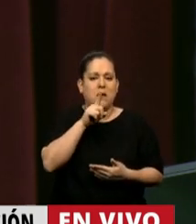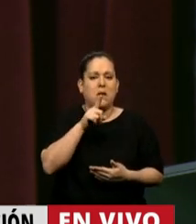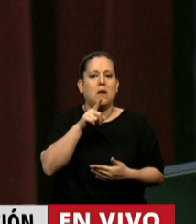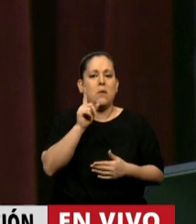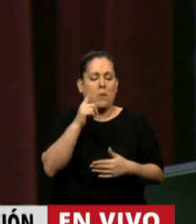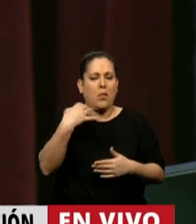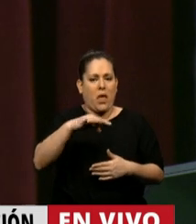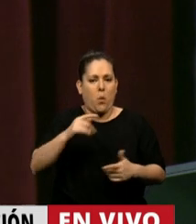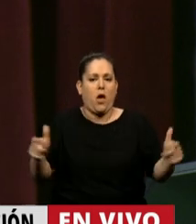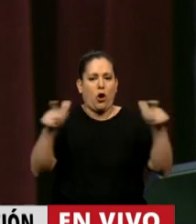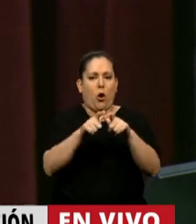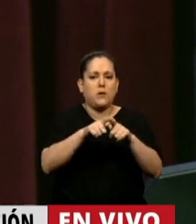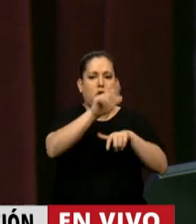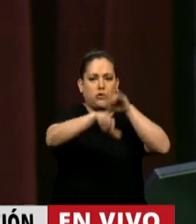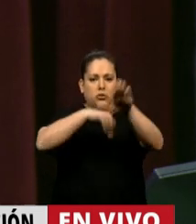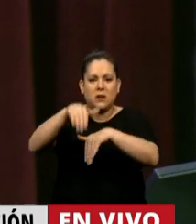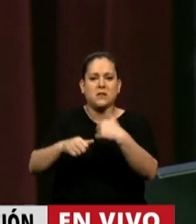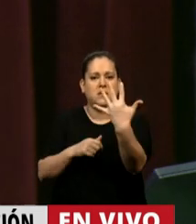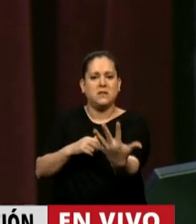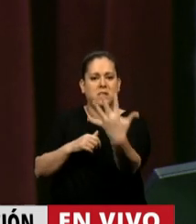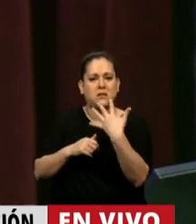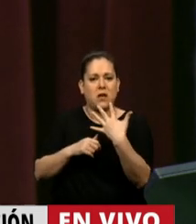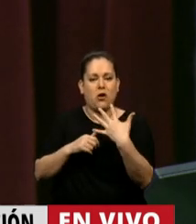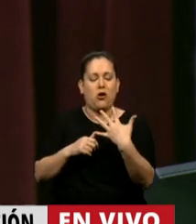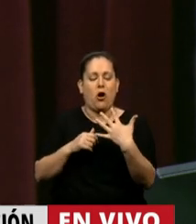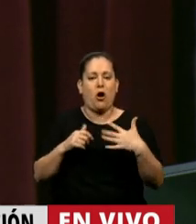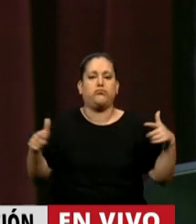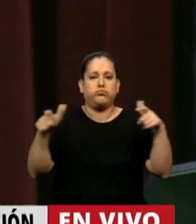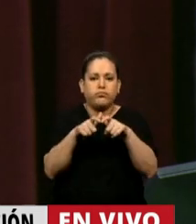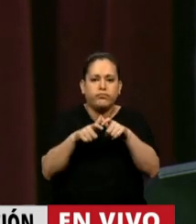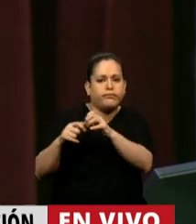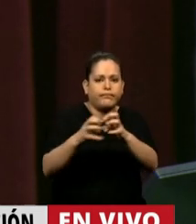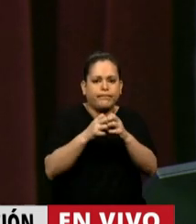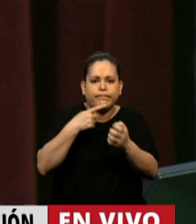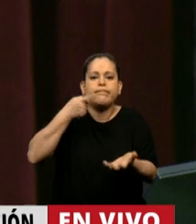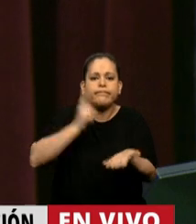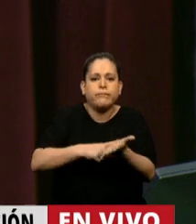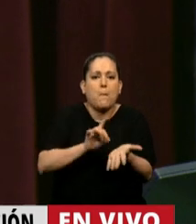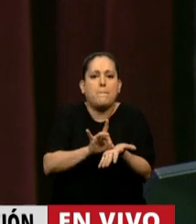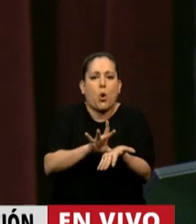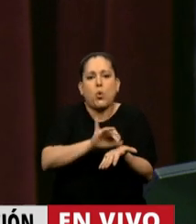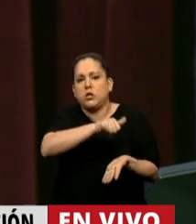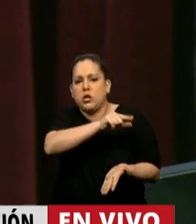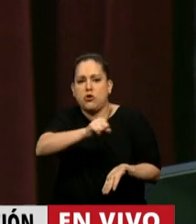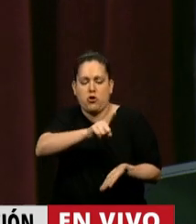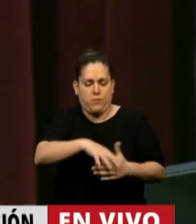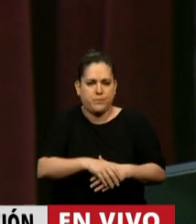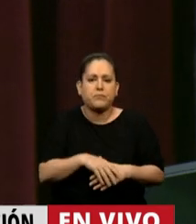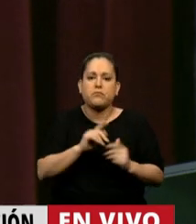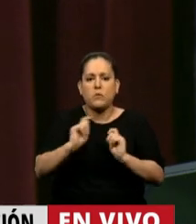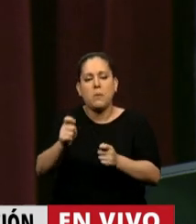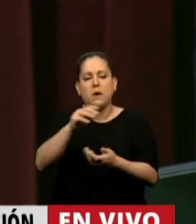Constitución de la comisión de cinco miembros que prevé el reglamento para determinar si corresponde la expulsión tiene la palabra la